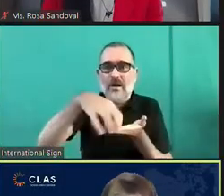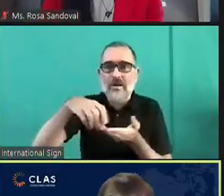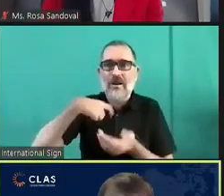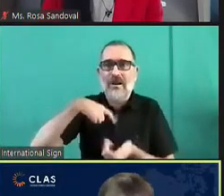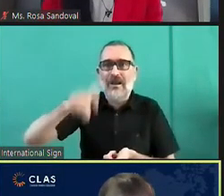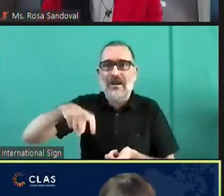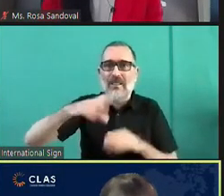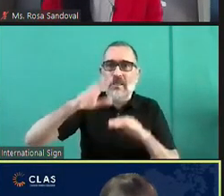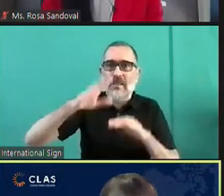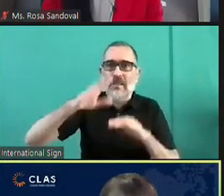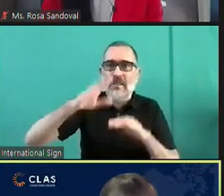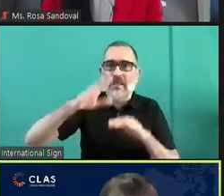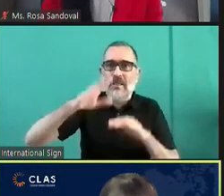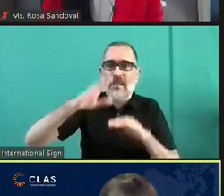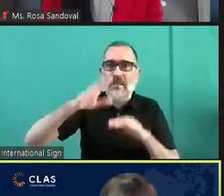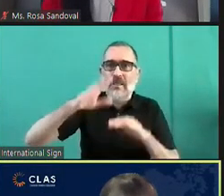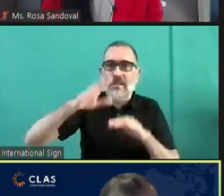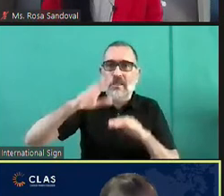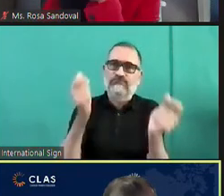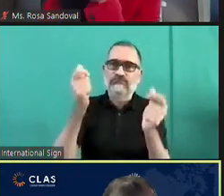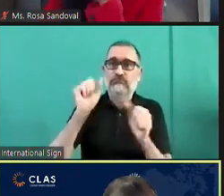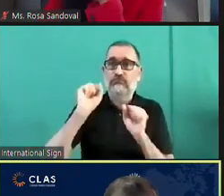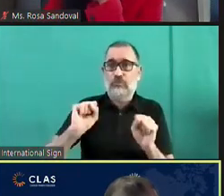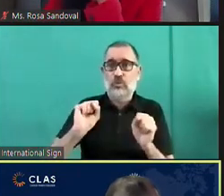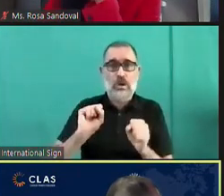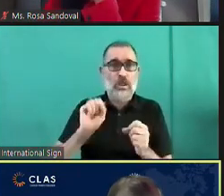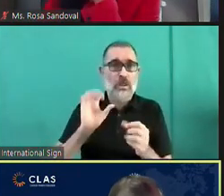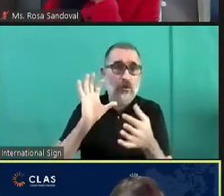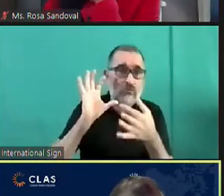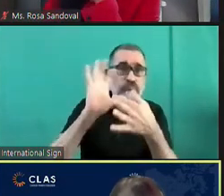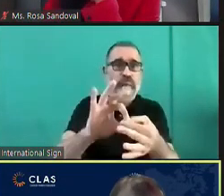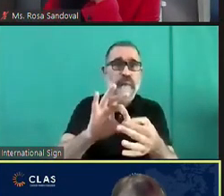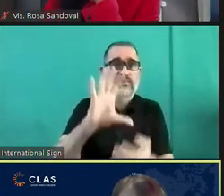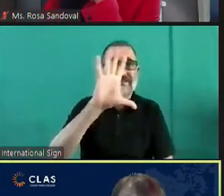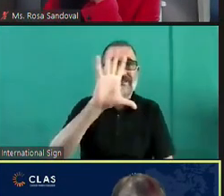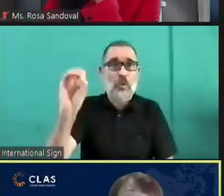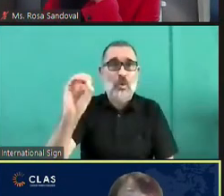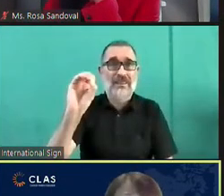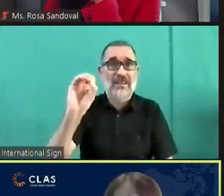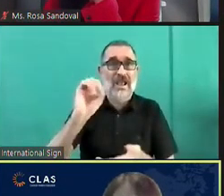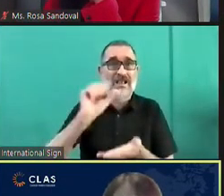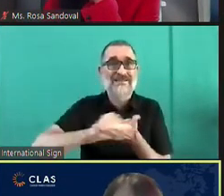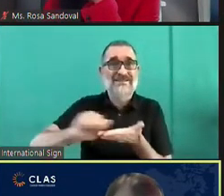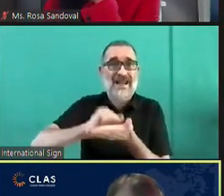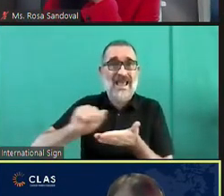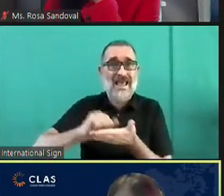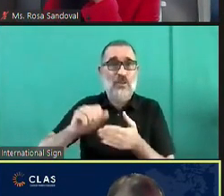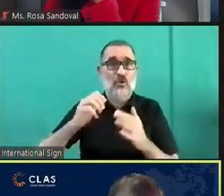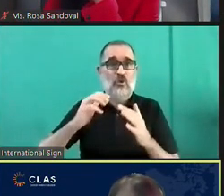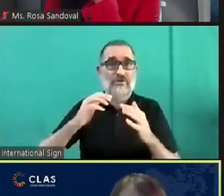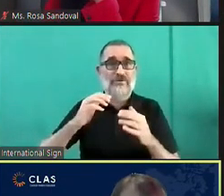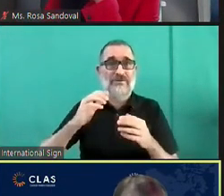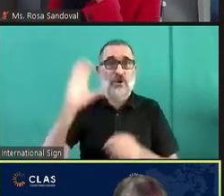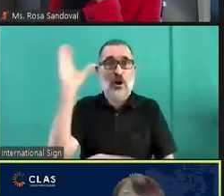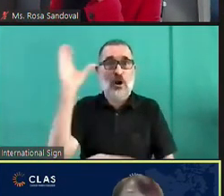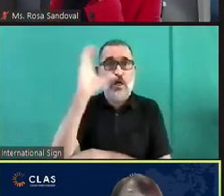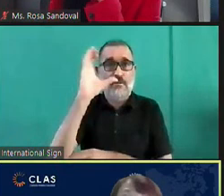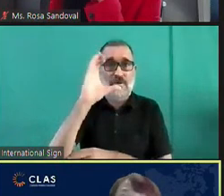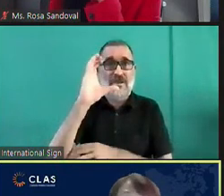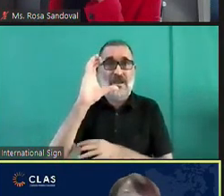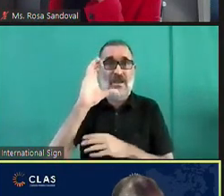muchísima documentación ahora con el proyecto stop los centros de excelencia como el de tailandia